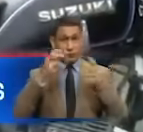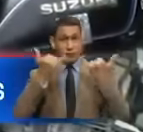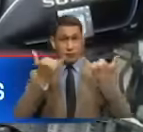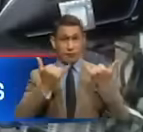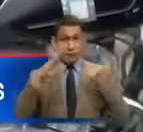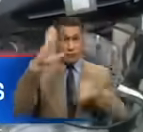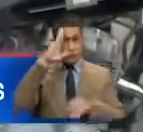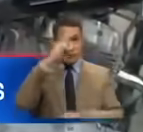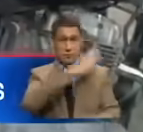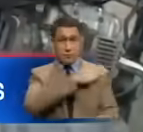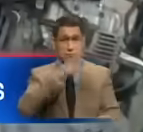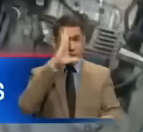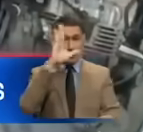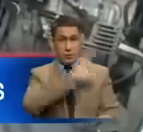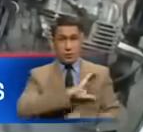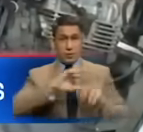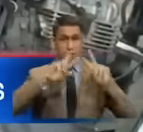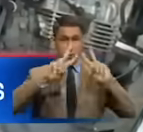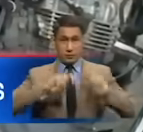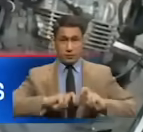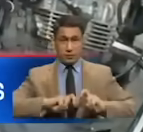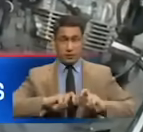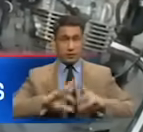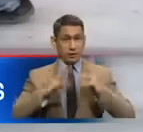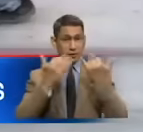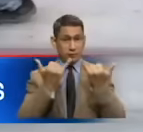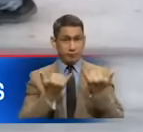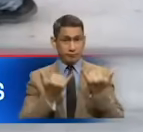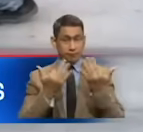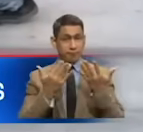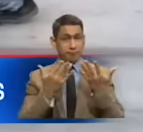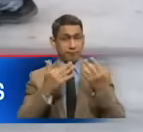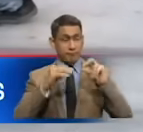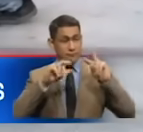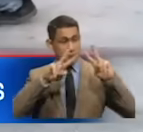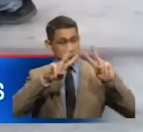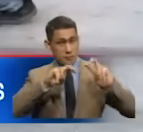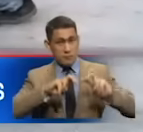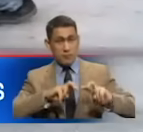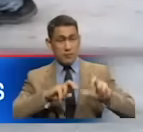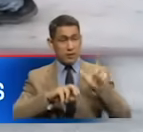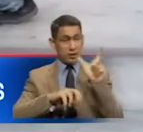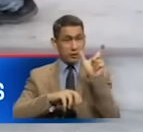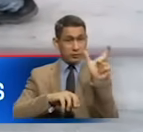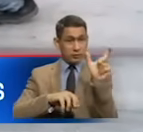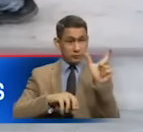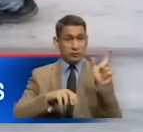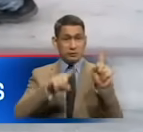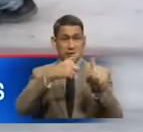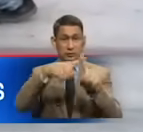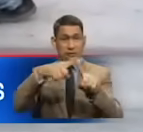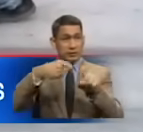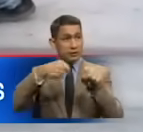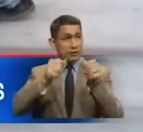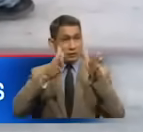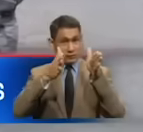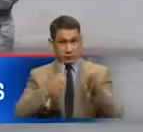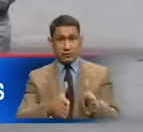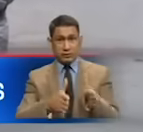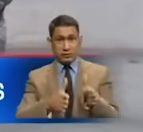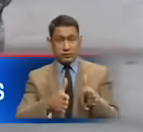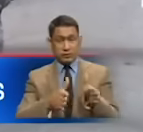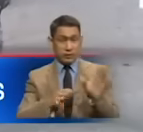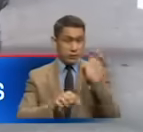personal militar y policial. Los uniformados, mediante acciones inmediatas, realizaron la revisión de documentación de varios conductores que se movilizaban por esta